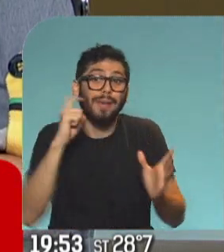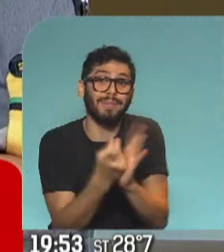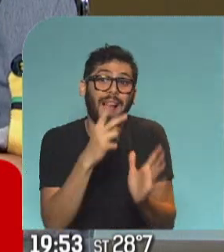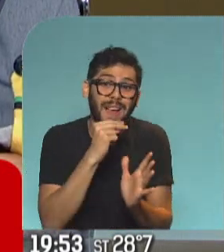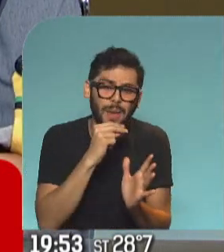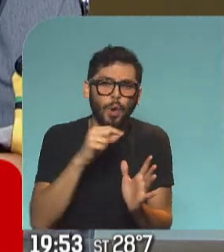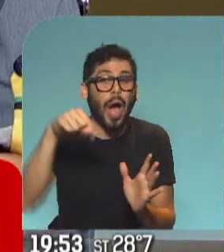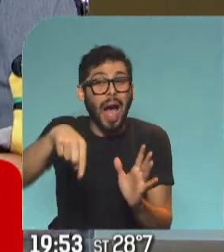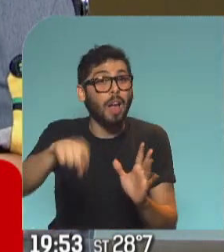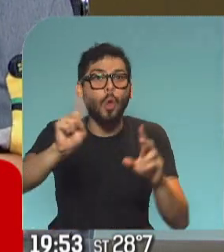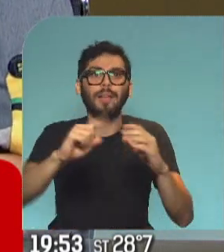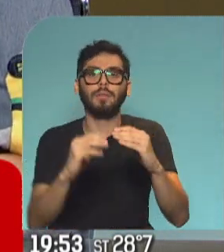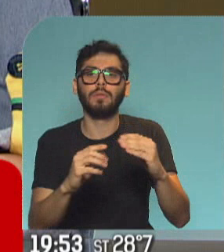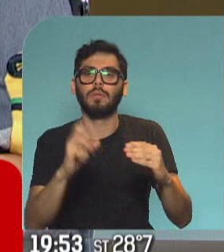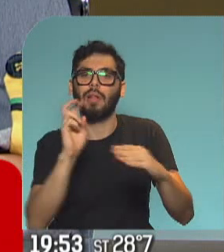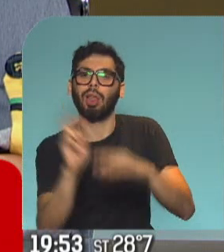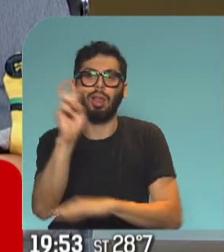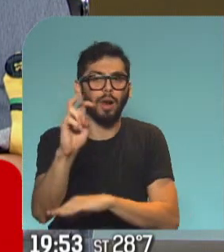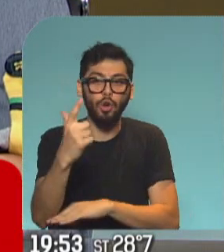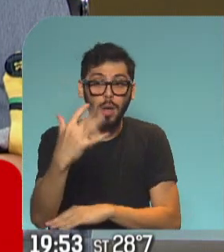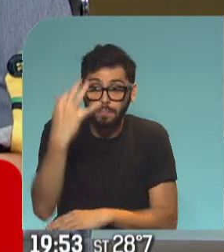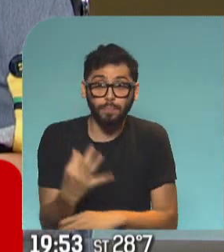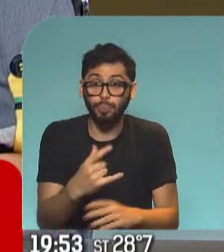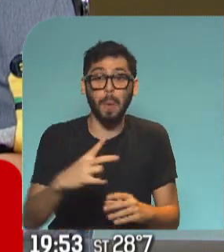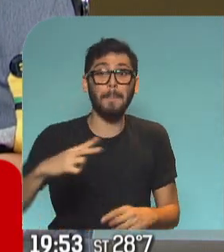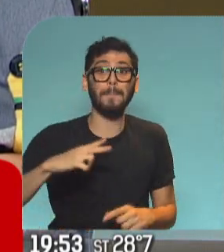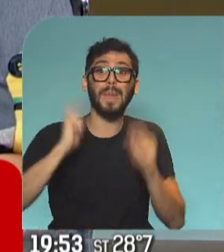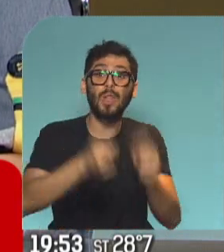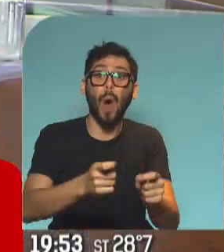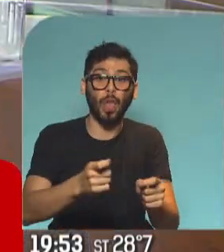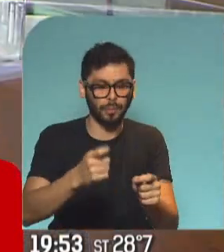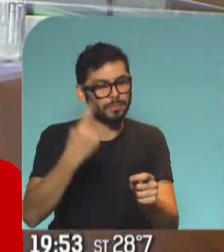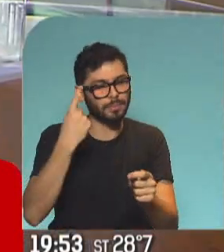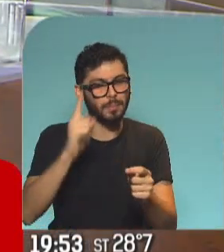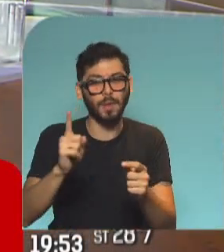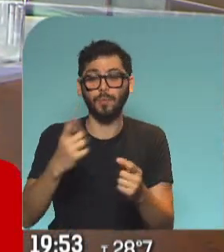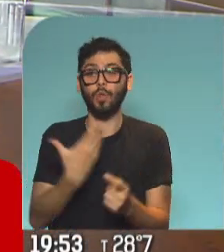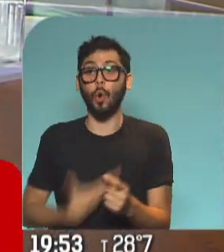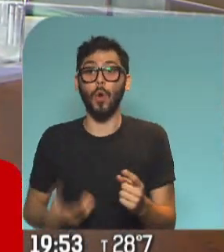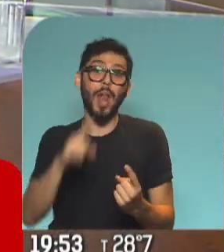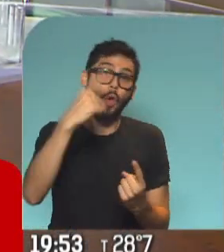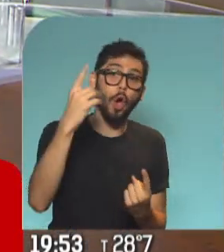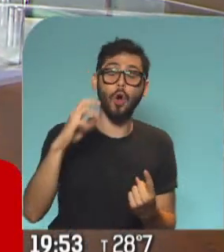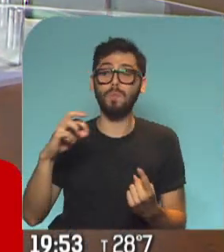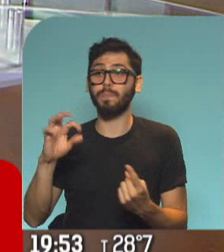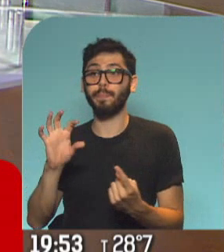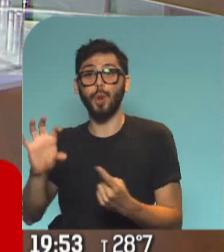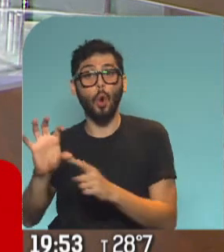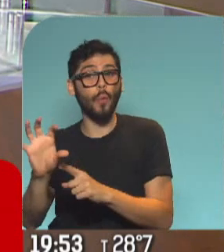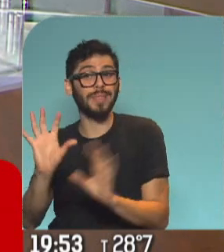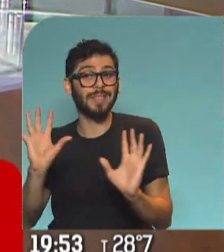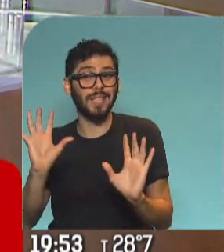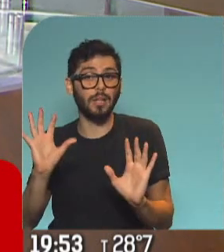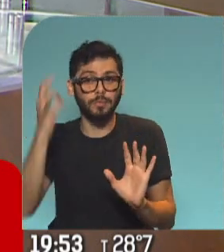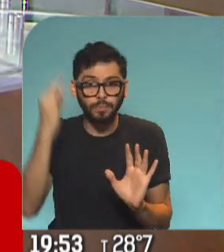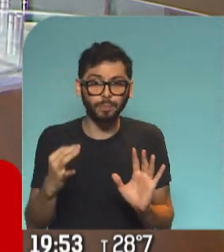Y recordemos también que en todo procedimiento, en toda acción de gobierno, ya sea el gobierno de la Ciudad de Buenos Aires, nacional o provincial, o quien sea, rige el principio de